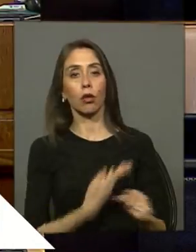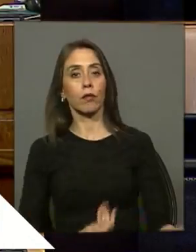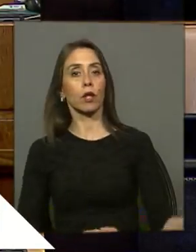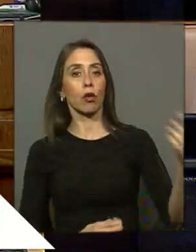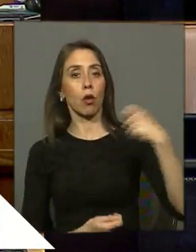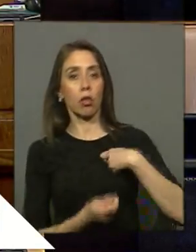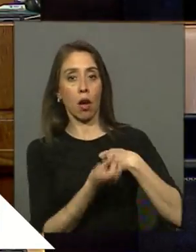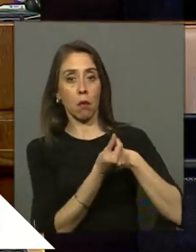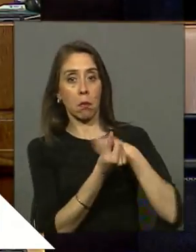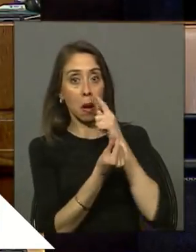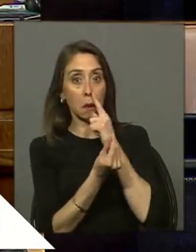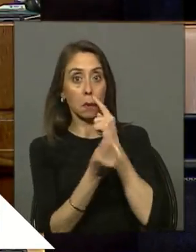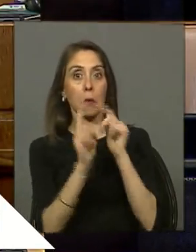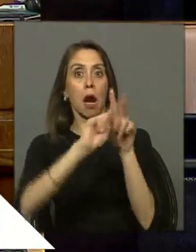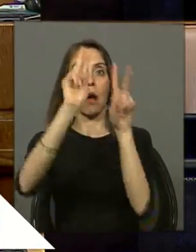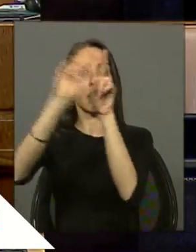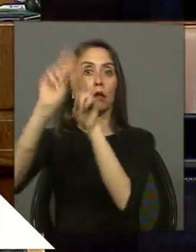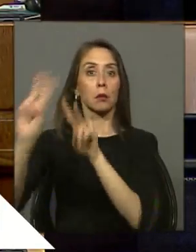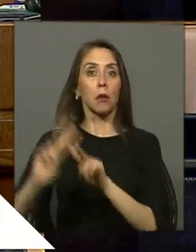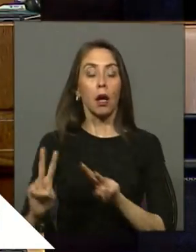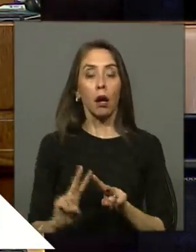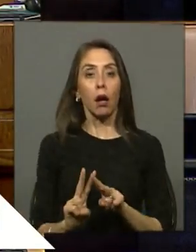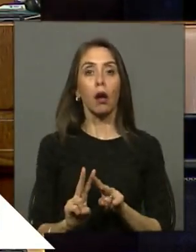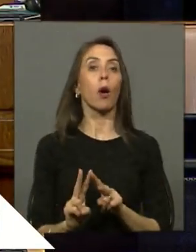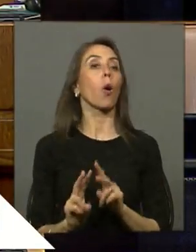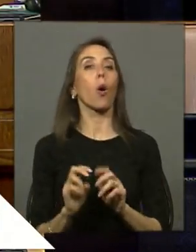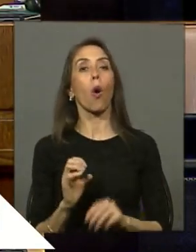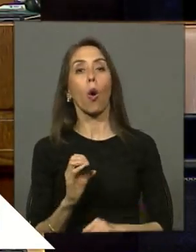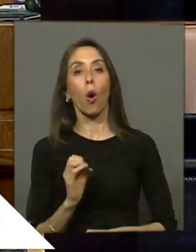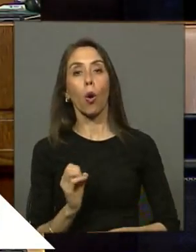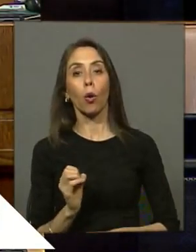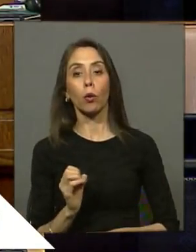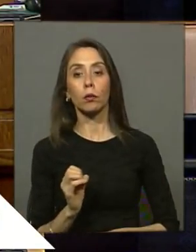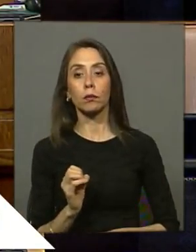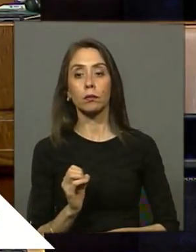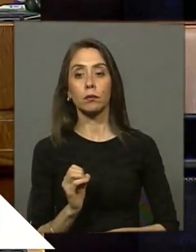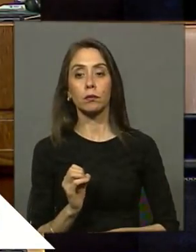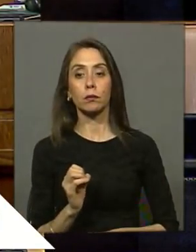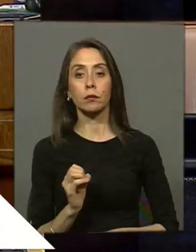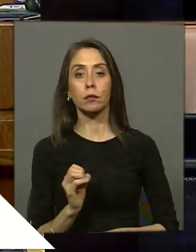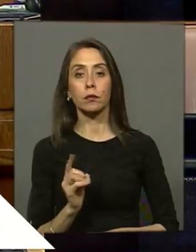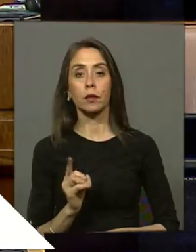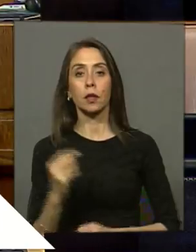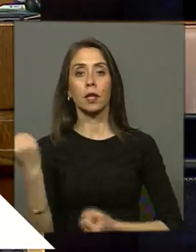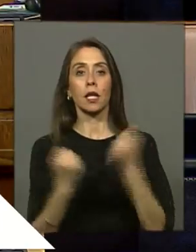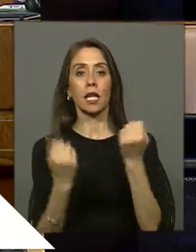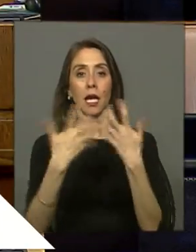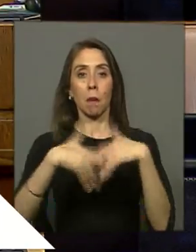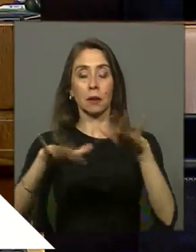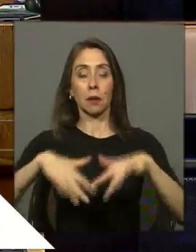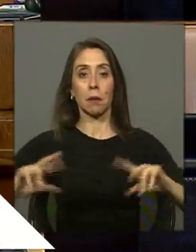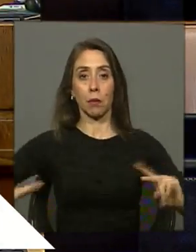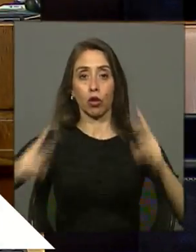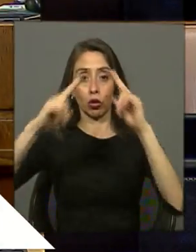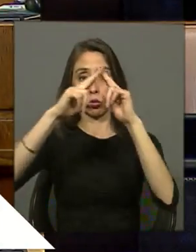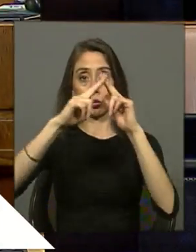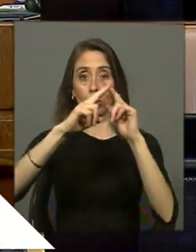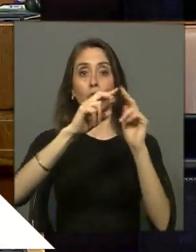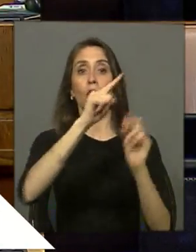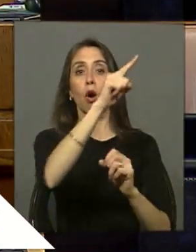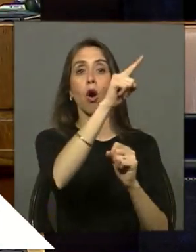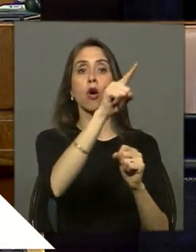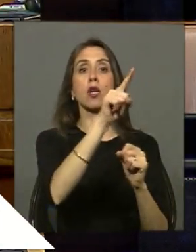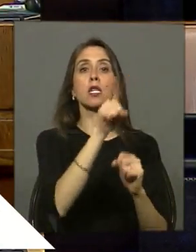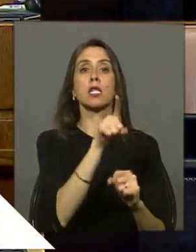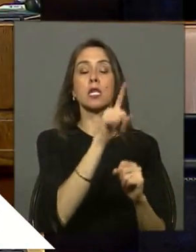reparación como también de poder a través de la empresa constructora exigir la